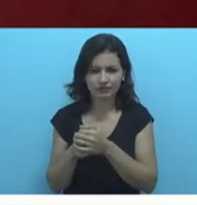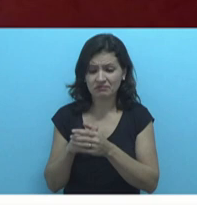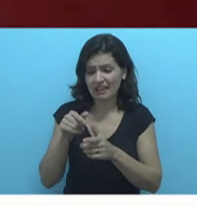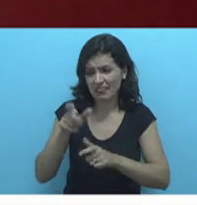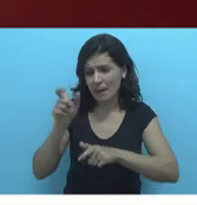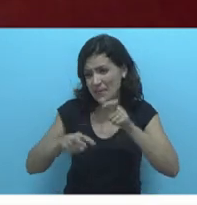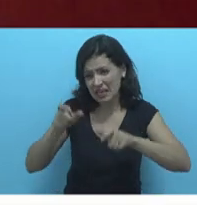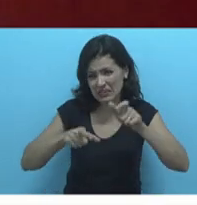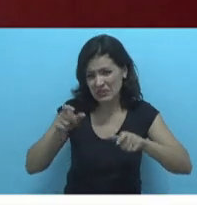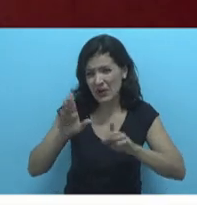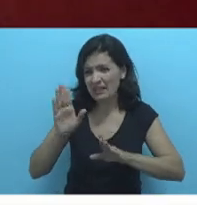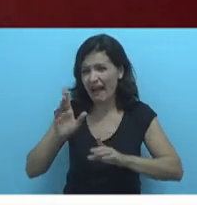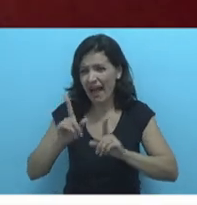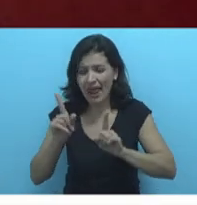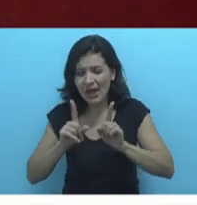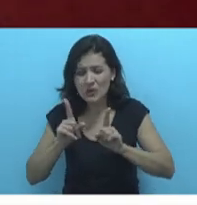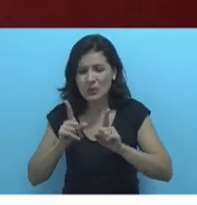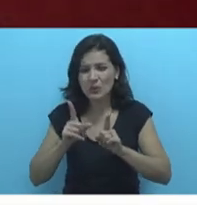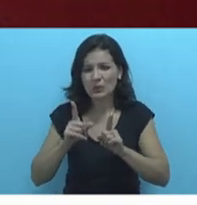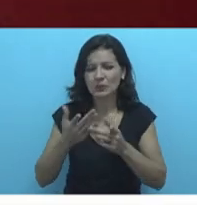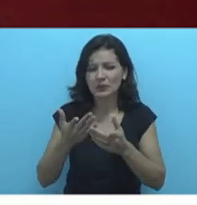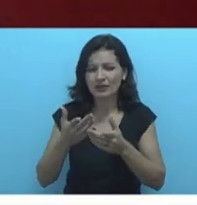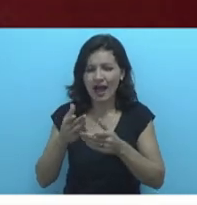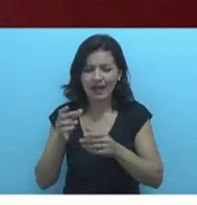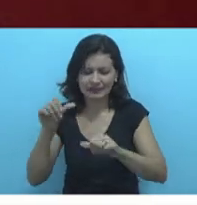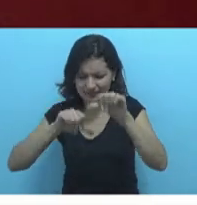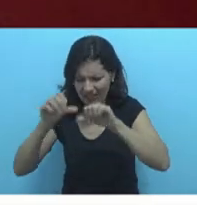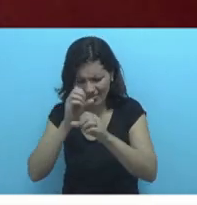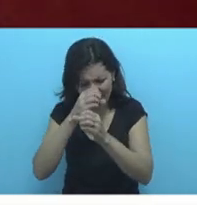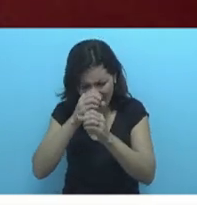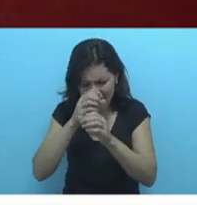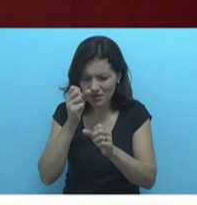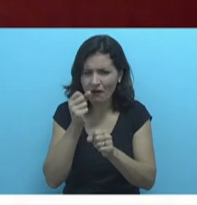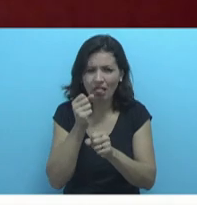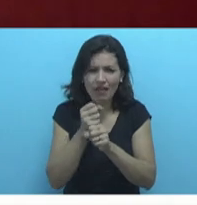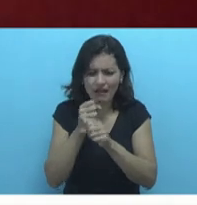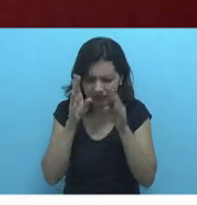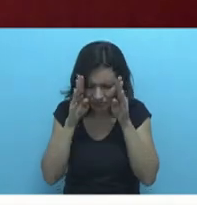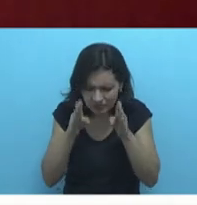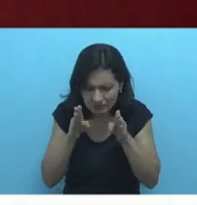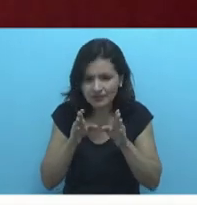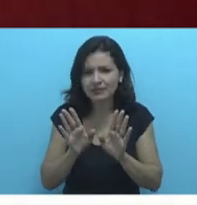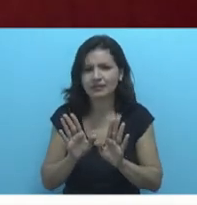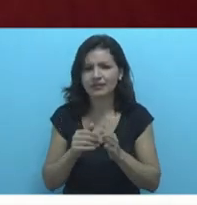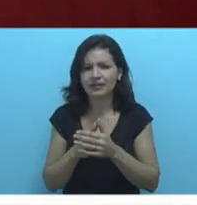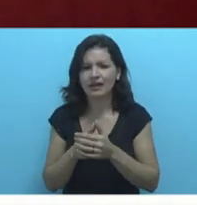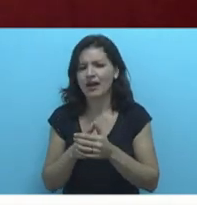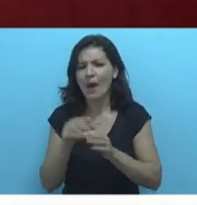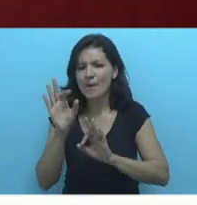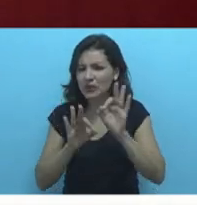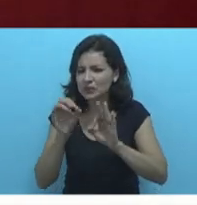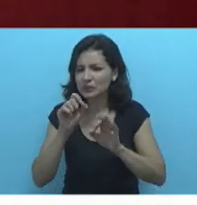gobierna, no les importa el fragor de la política, no se sienten identificados con eso. La mayoría les importa su proyecto,